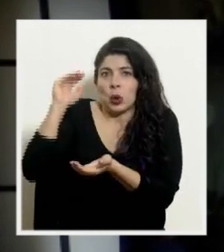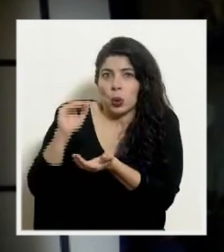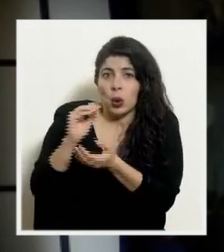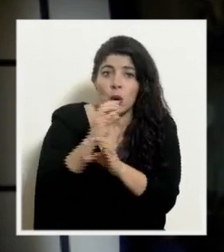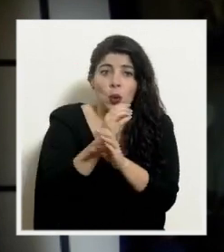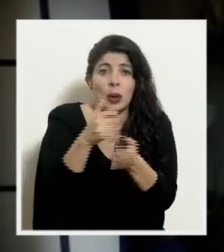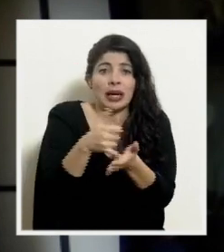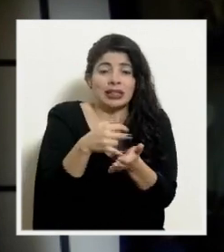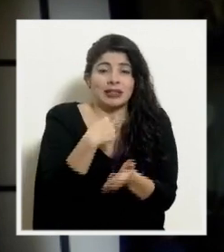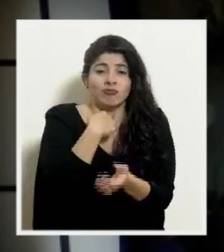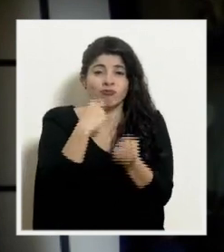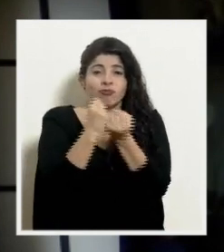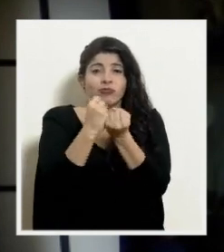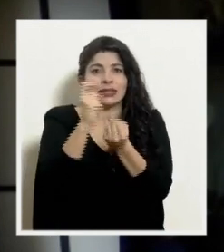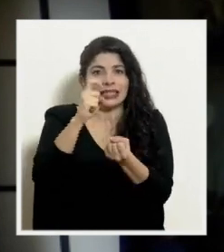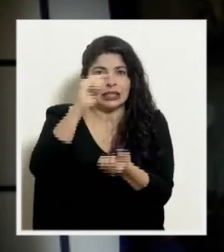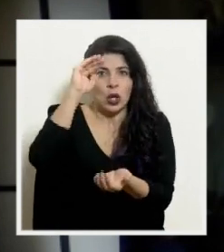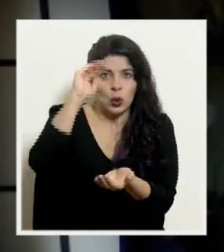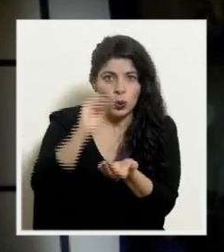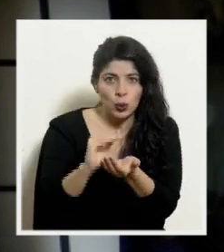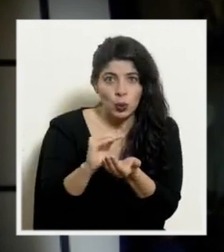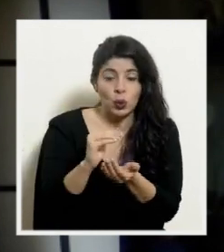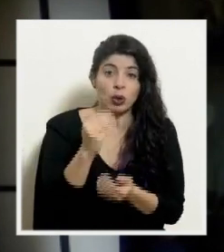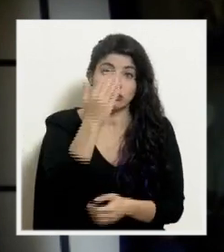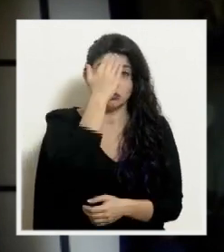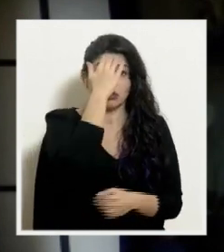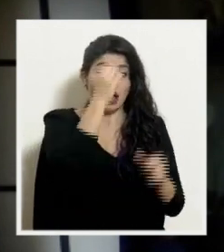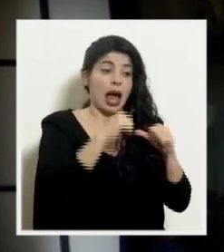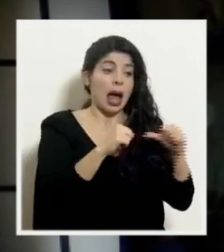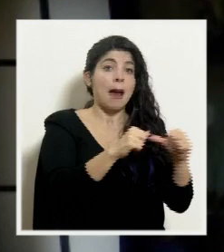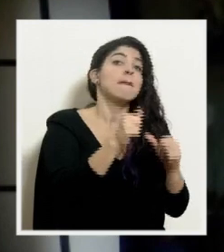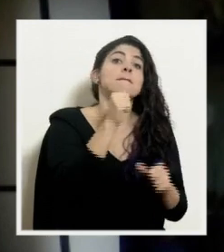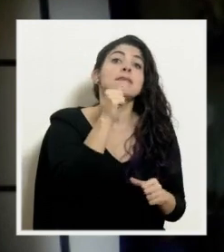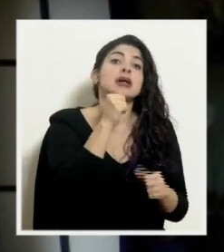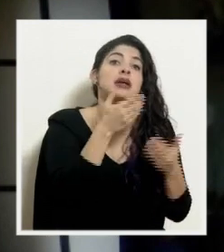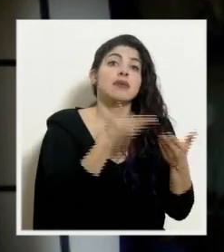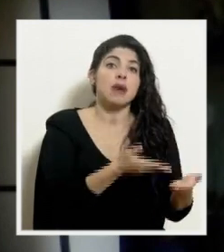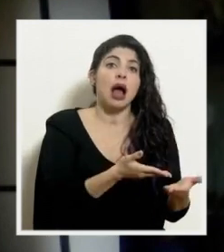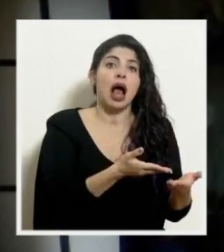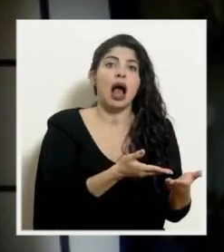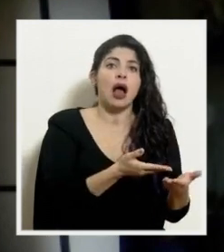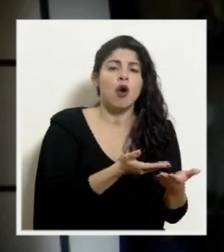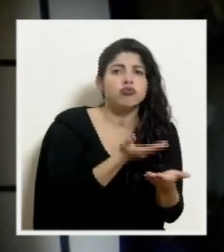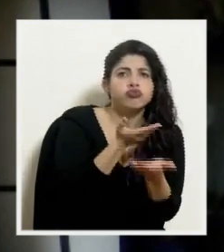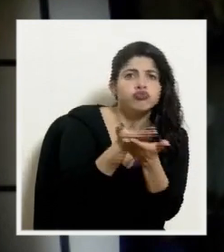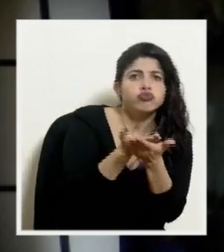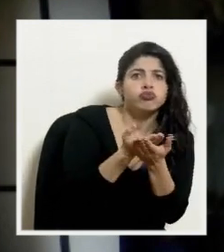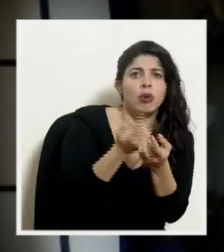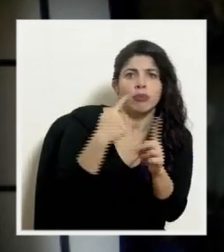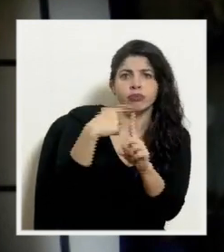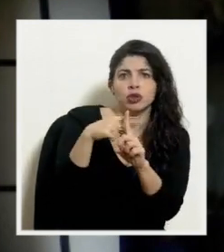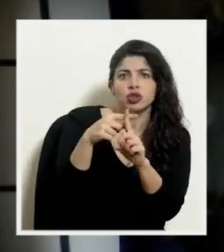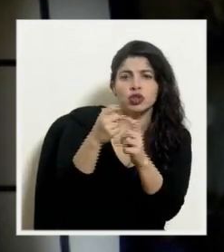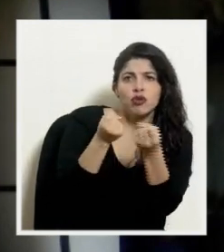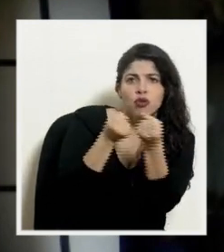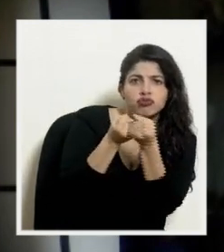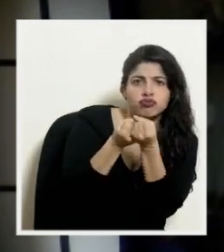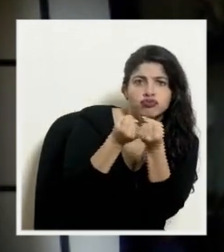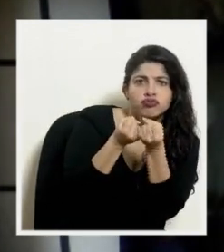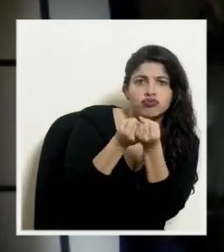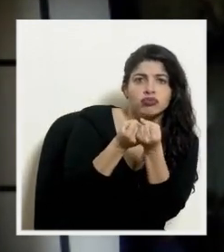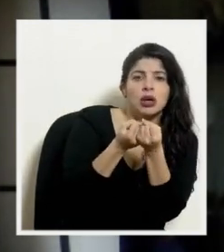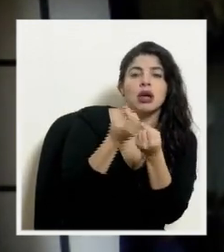cuidados intensivos. También queremos decir que el sector privado está acá para ser propositivo y para ofrecer